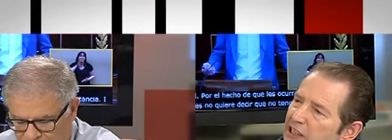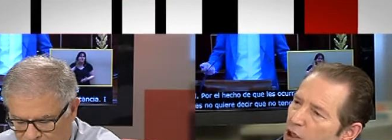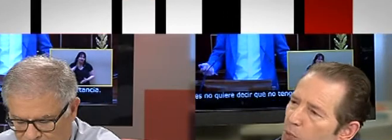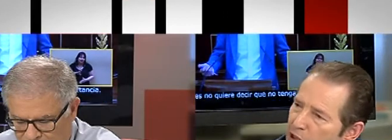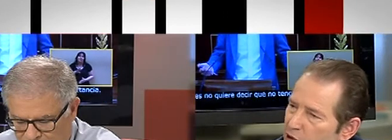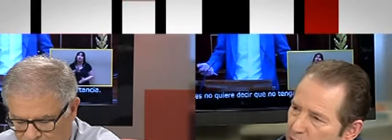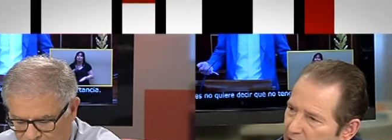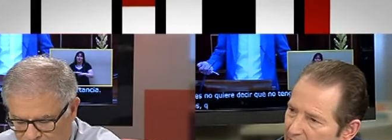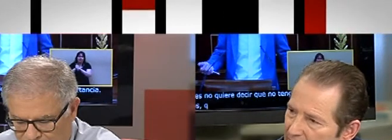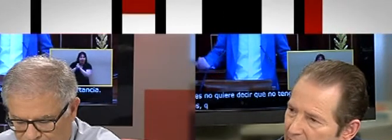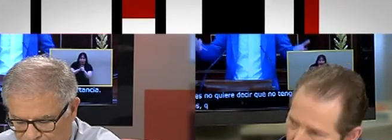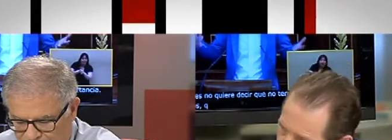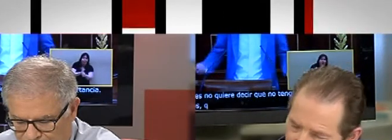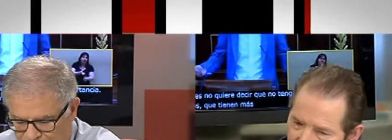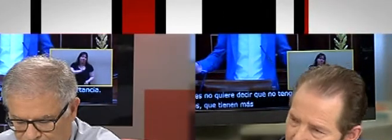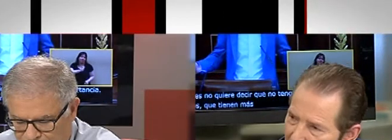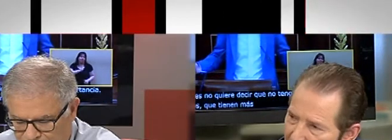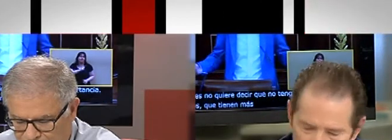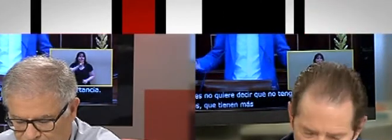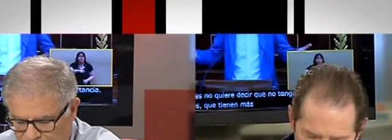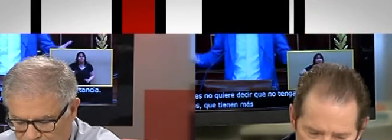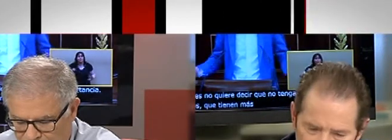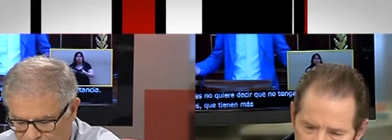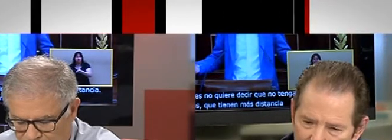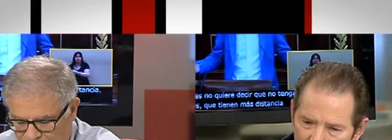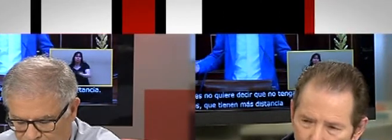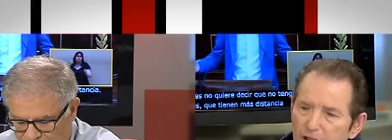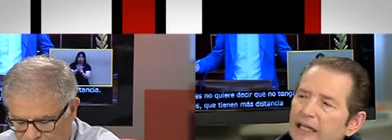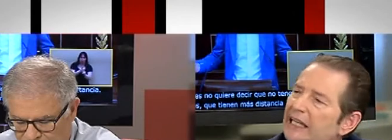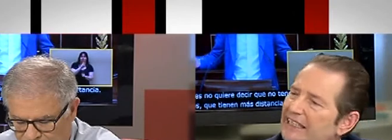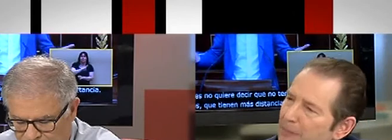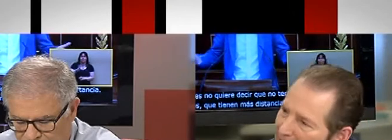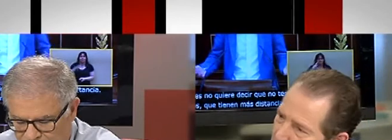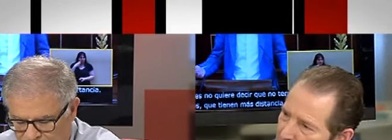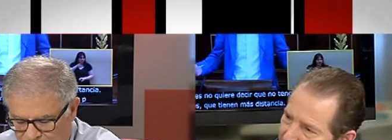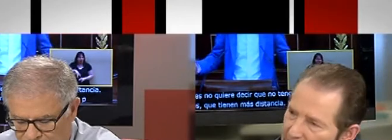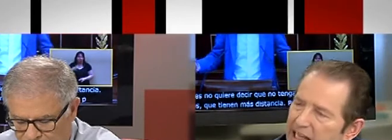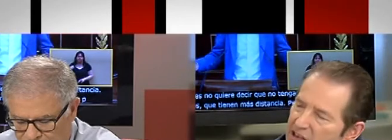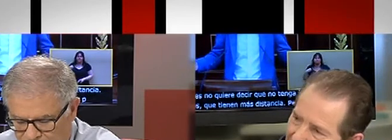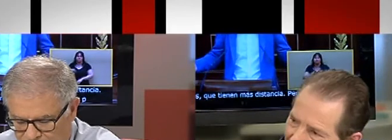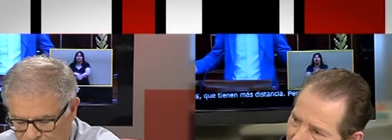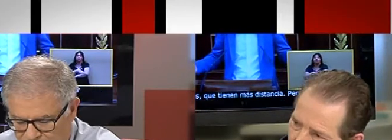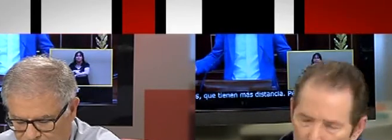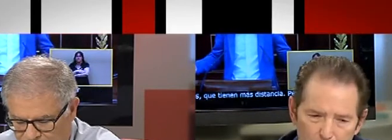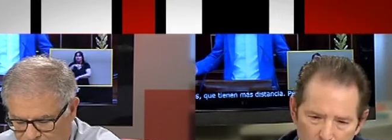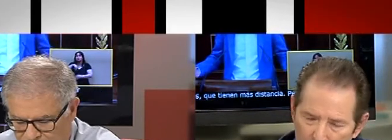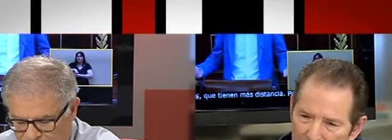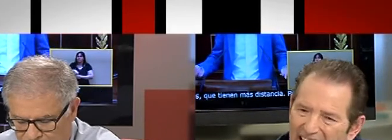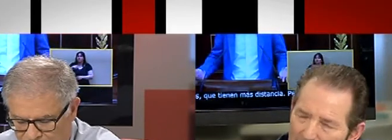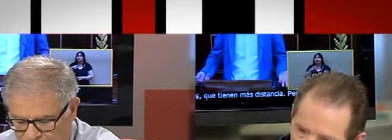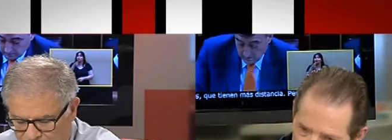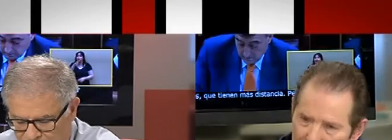partido socialista no podrá soportar lo voy a decir de otra manera para que se me entienda clarito si el partido socialista cierra un acuerdo